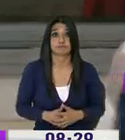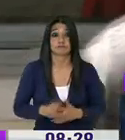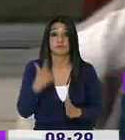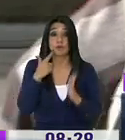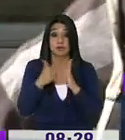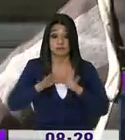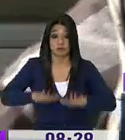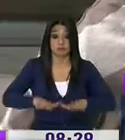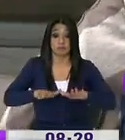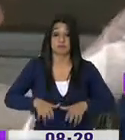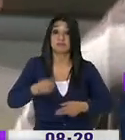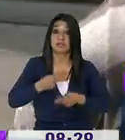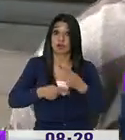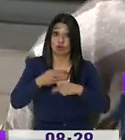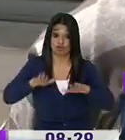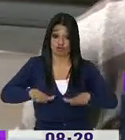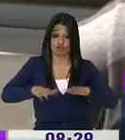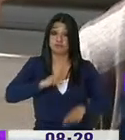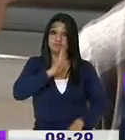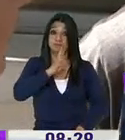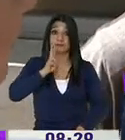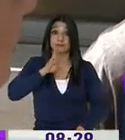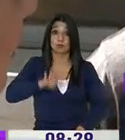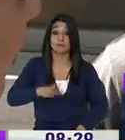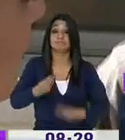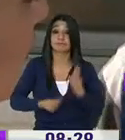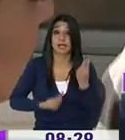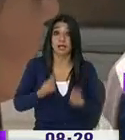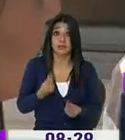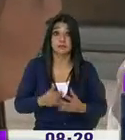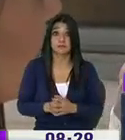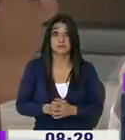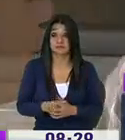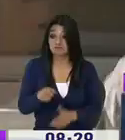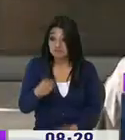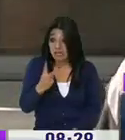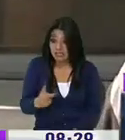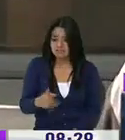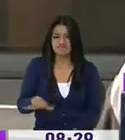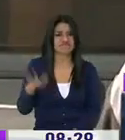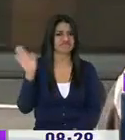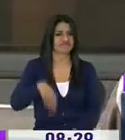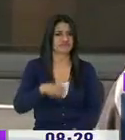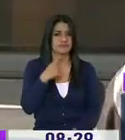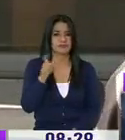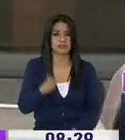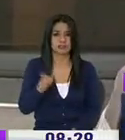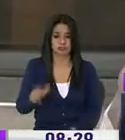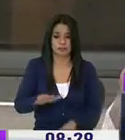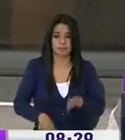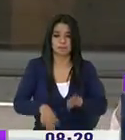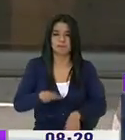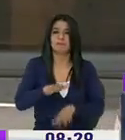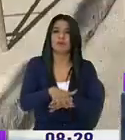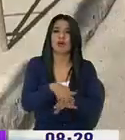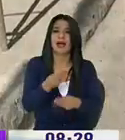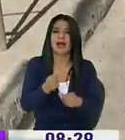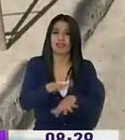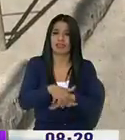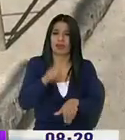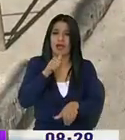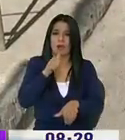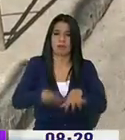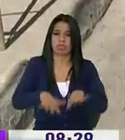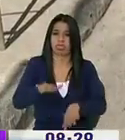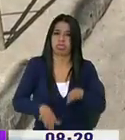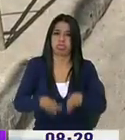nosotros tenemos este saloncito aquí. Es horroroso ver eso. La gente entra con los pies mojados adentro. Por ello